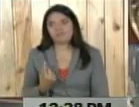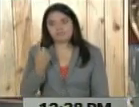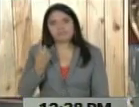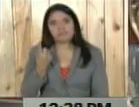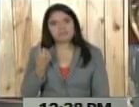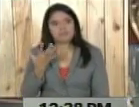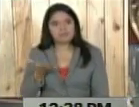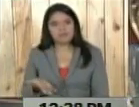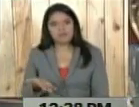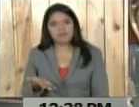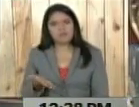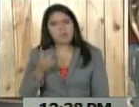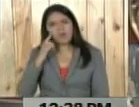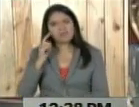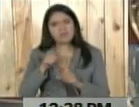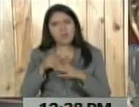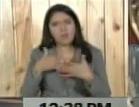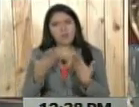Para hacerle daño.